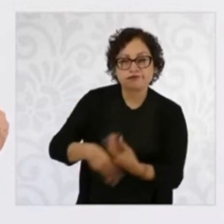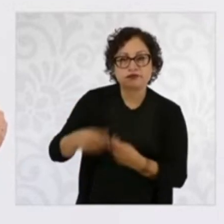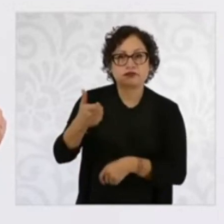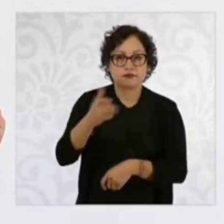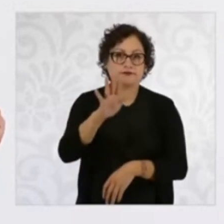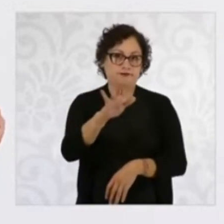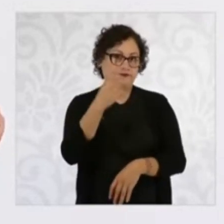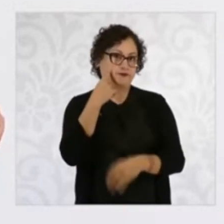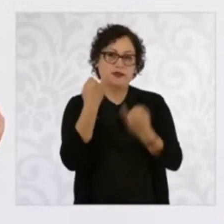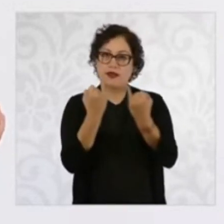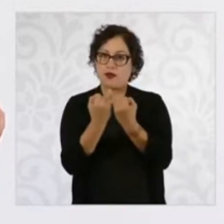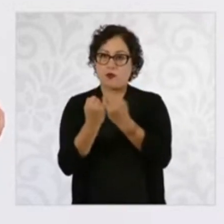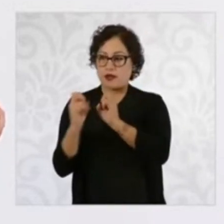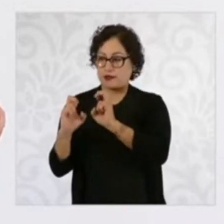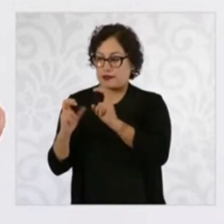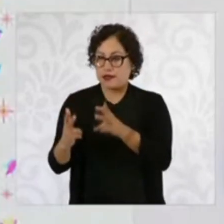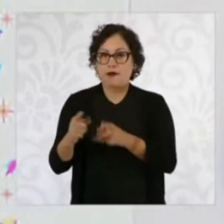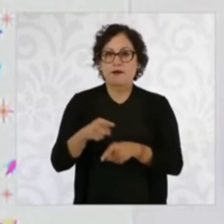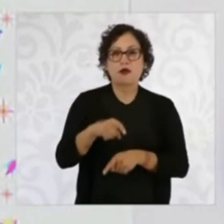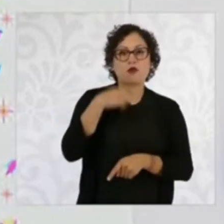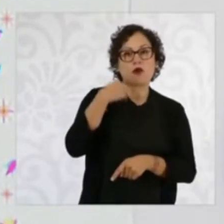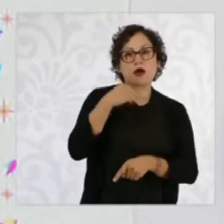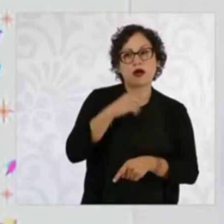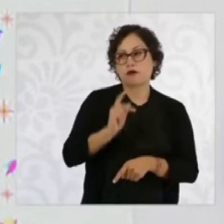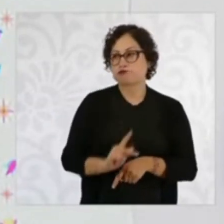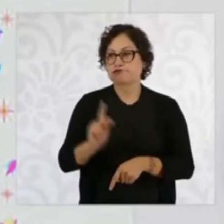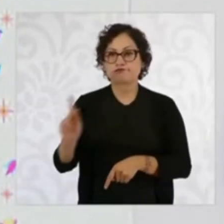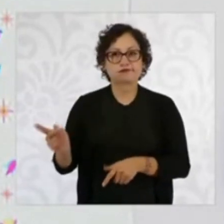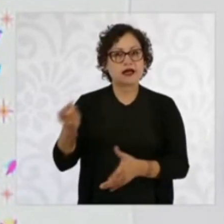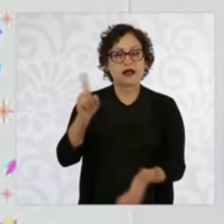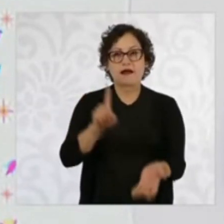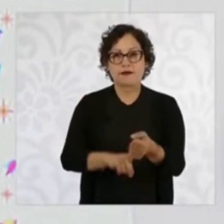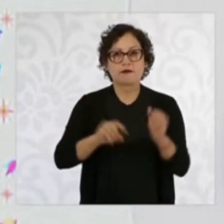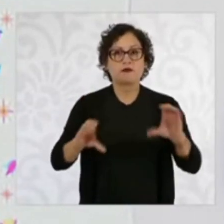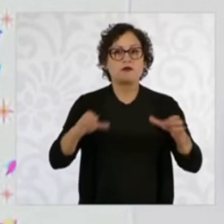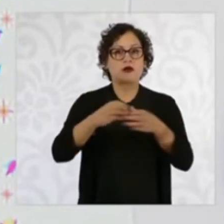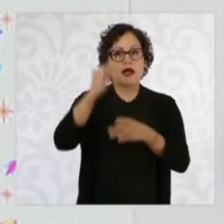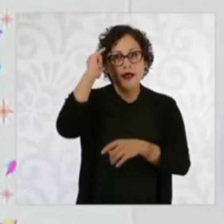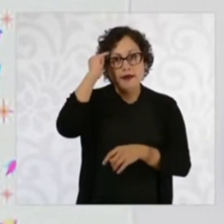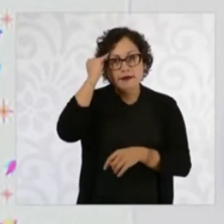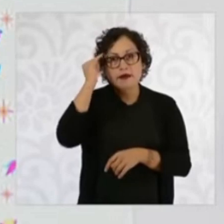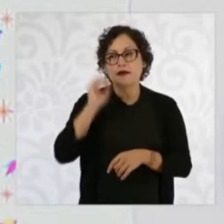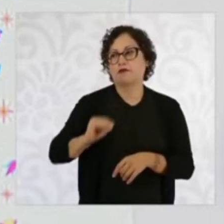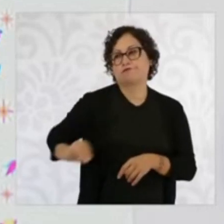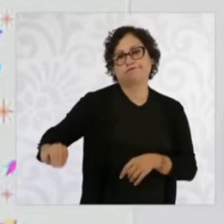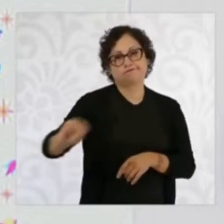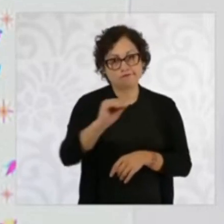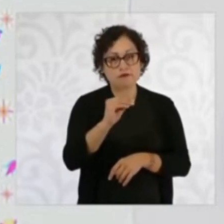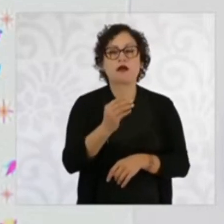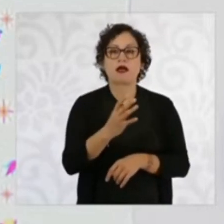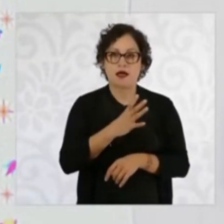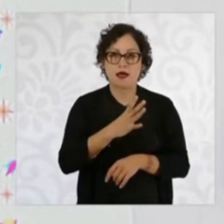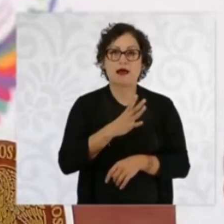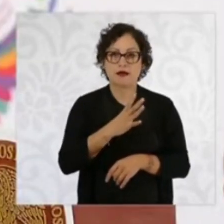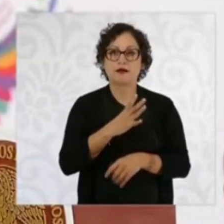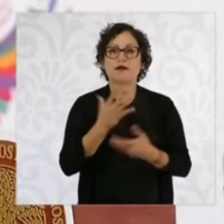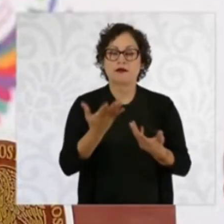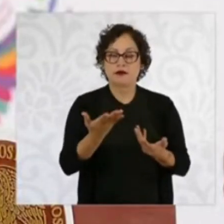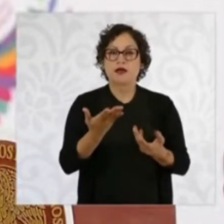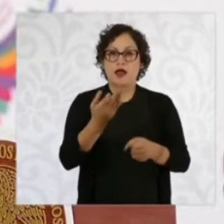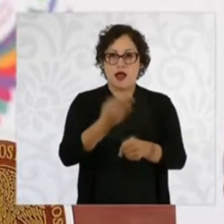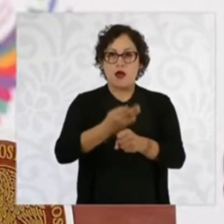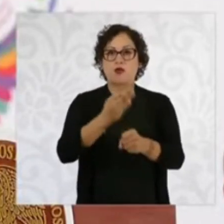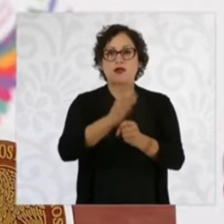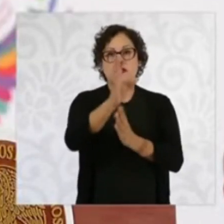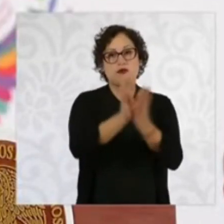Oaxaca, es un estado de muchas comunidades indígenas y pueblos indígenas. Y hoy, con el cambio del segundo